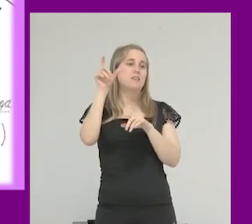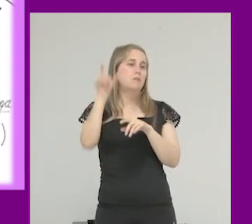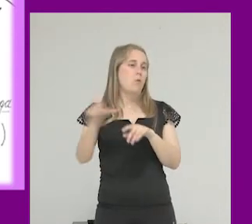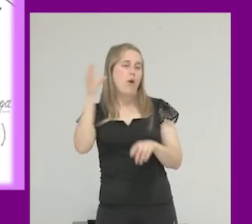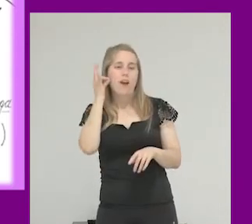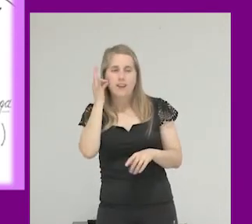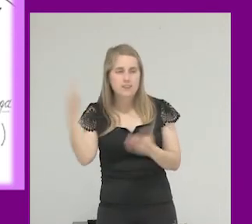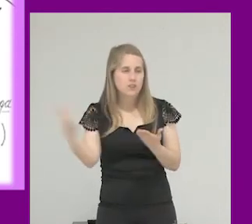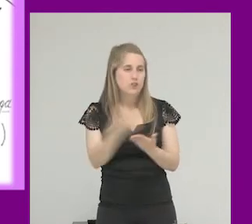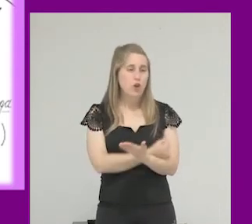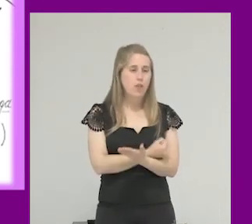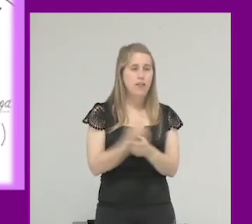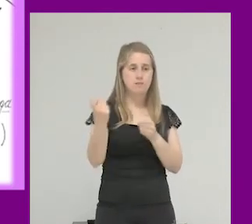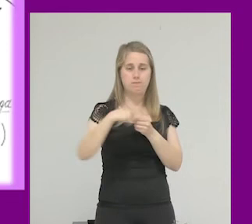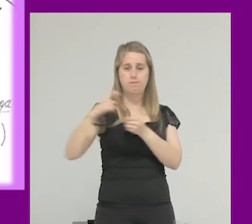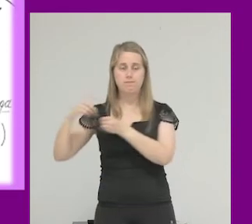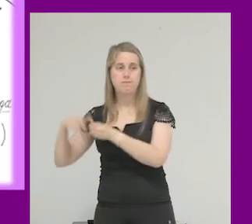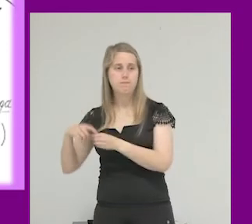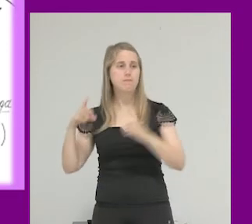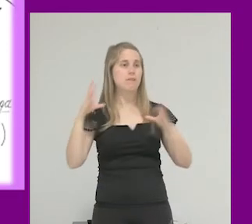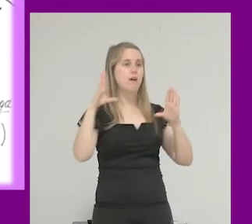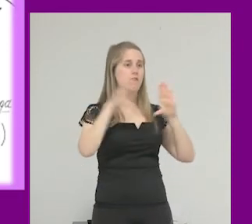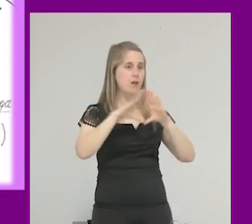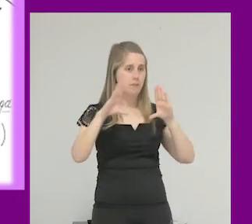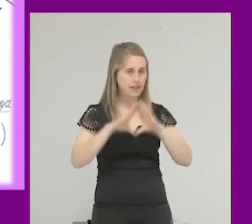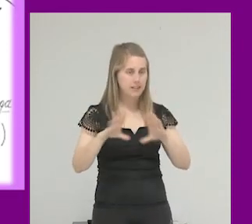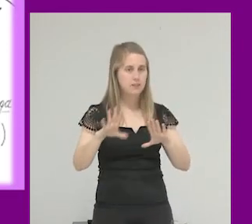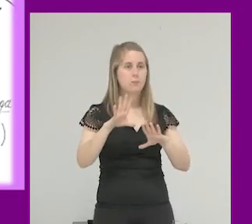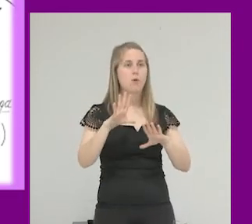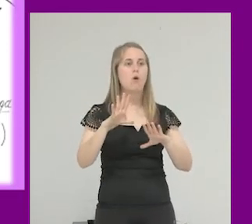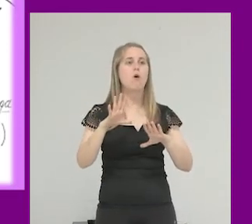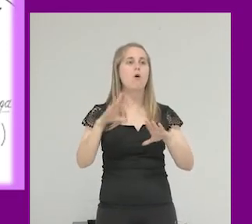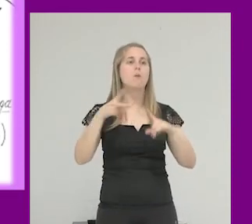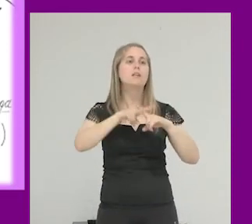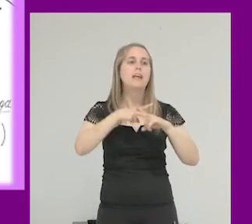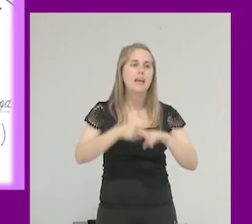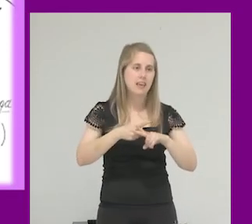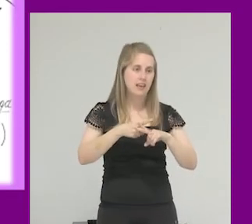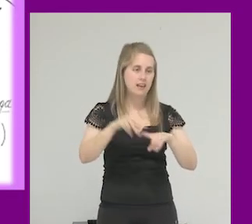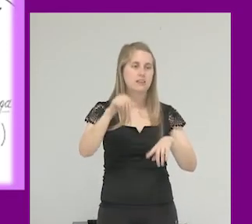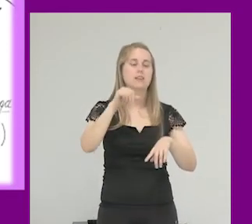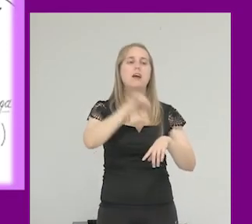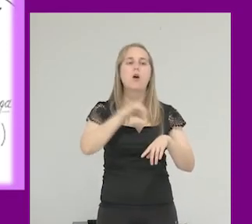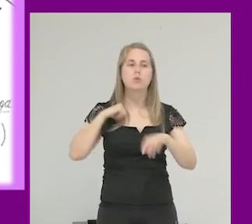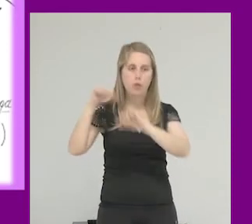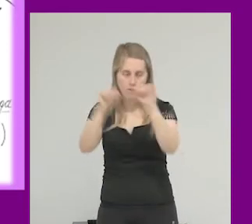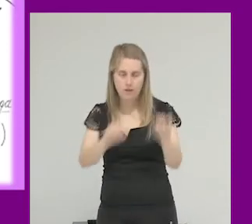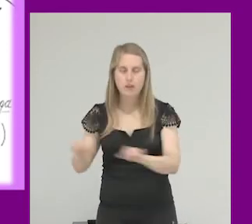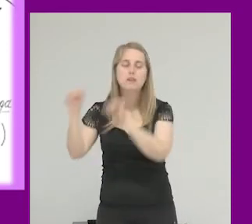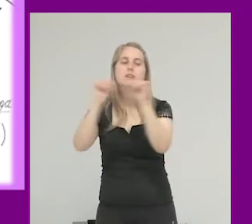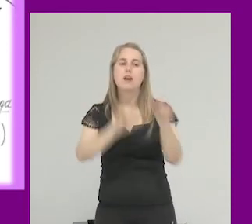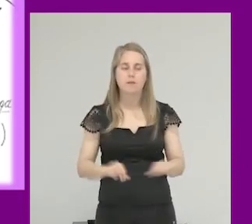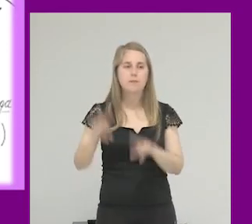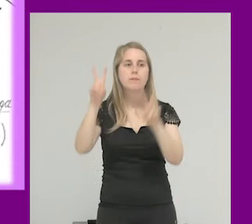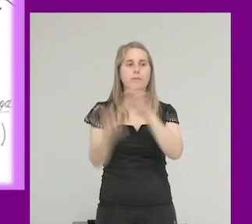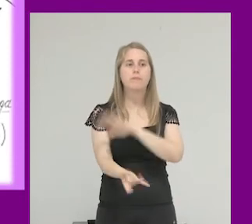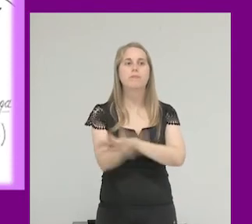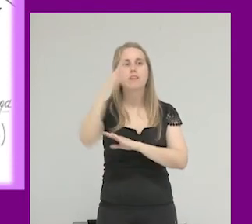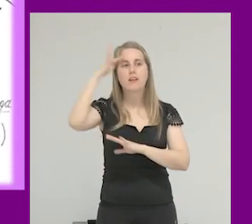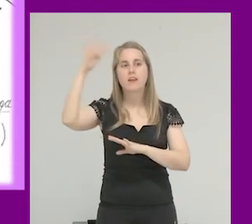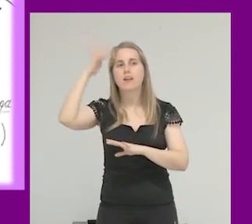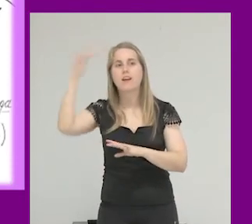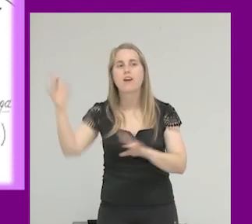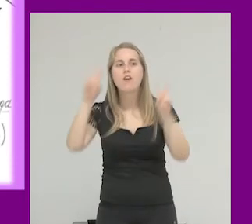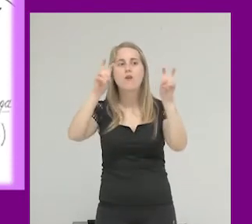que se acercaron y se acercan al feminismo por medio de los talleres de autodefensa, construyendo nuevos imaginarios y maneras de